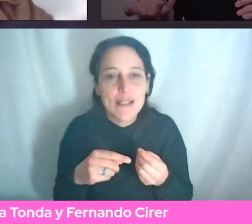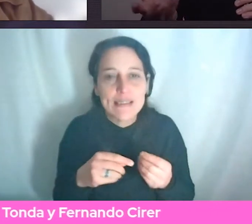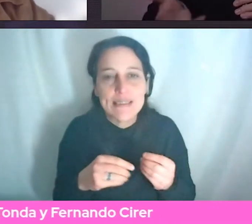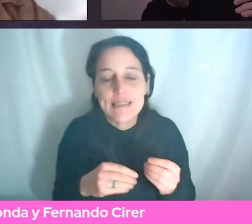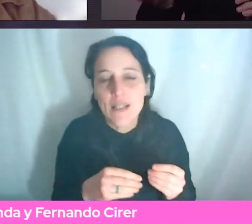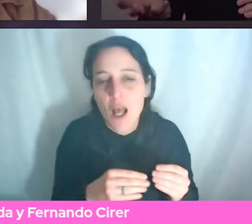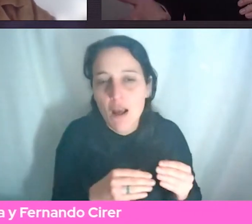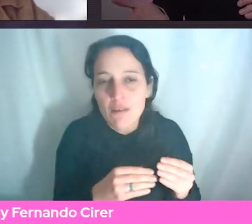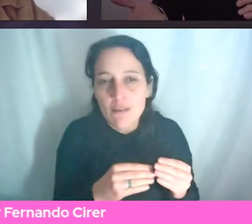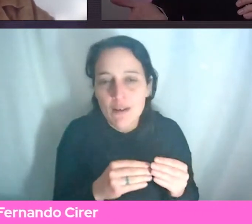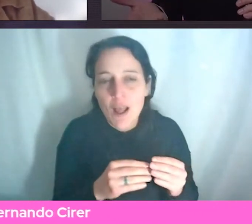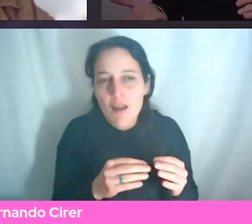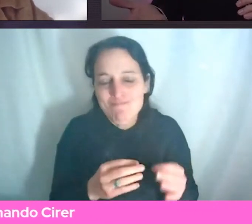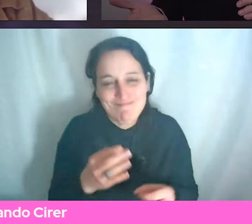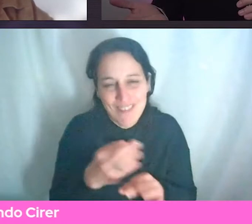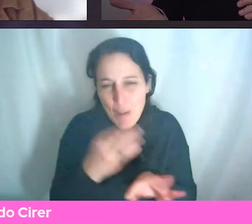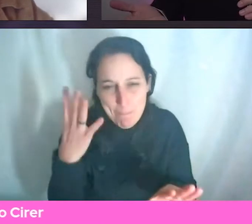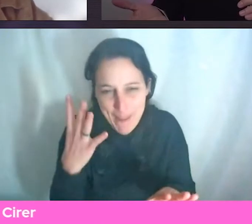ser expertos técnicos.